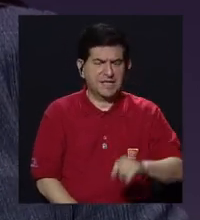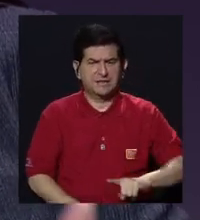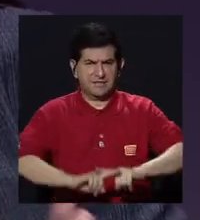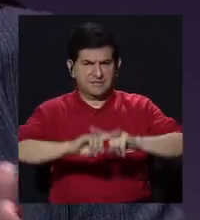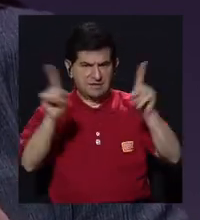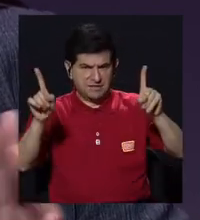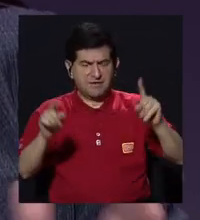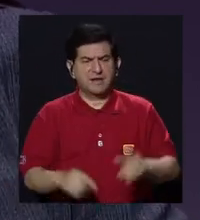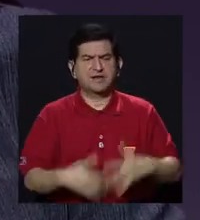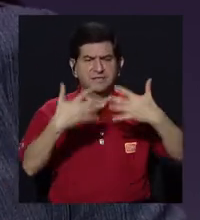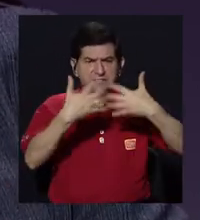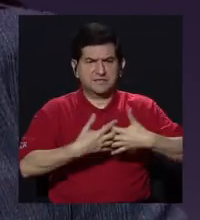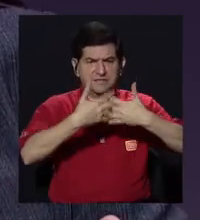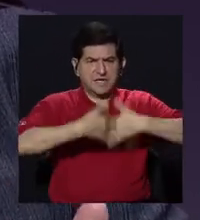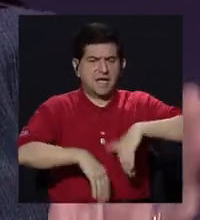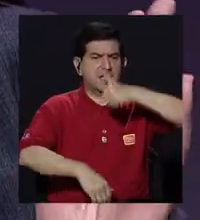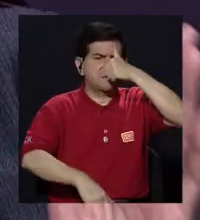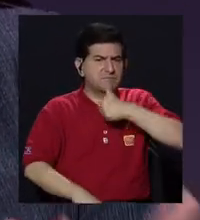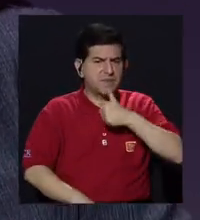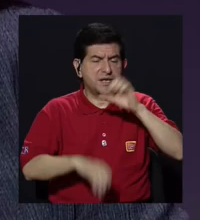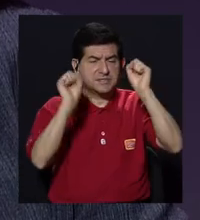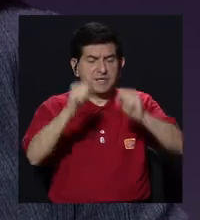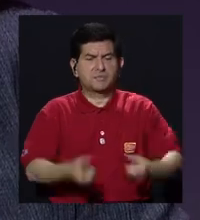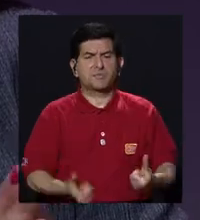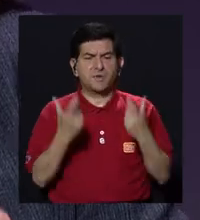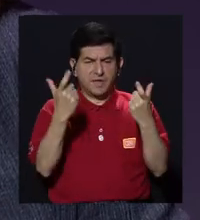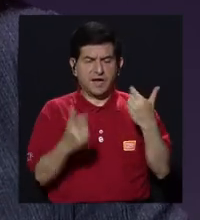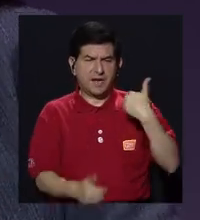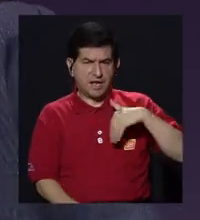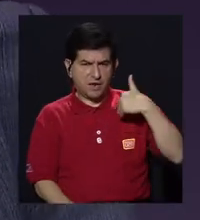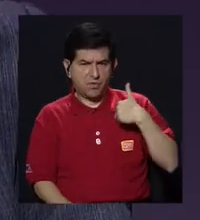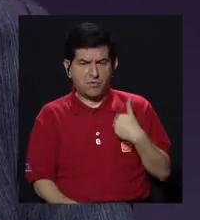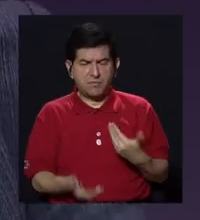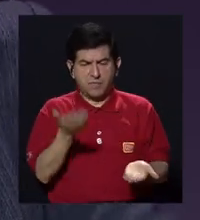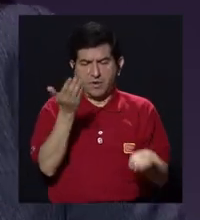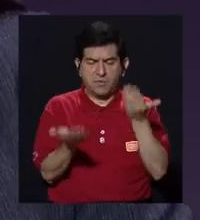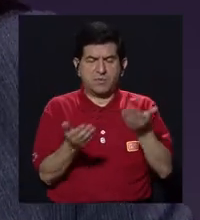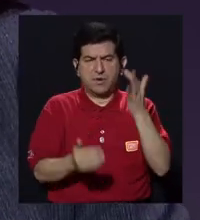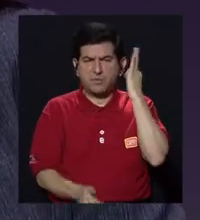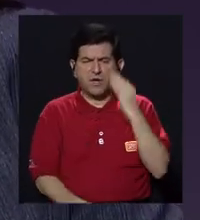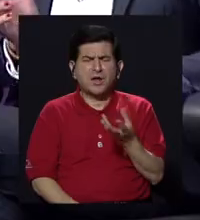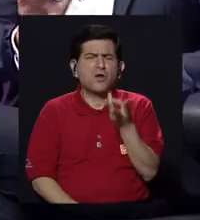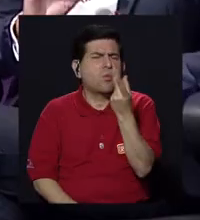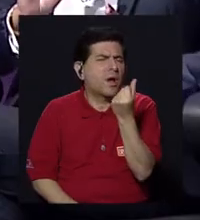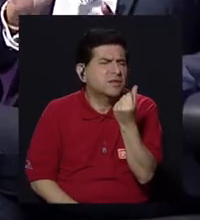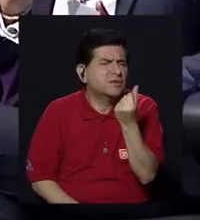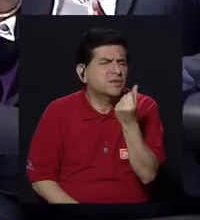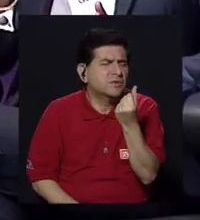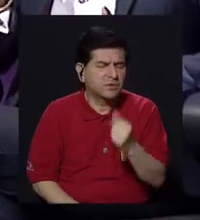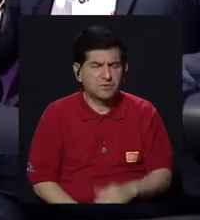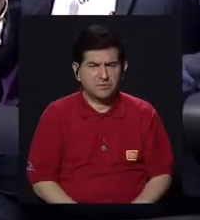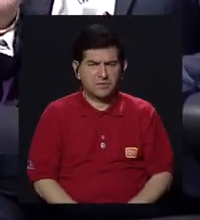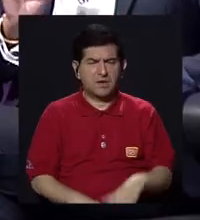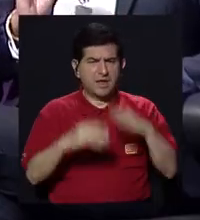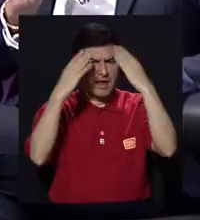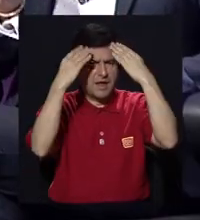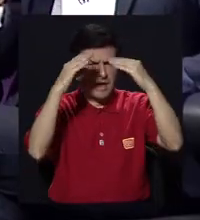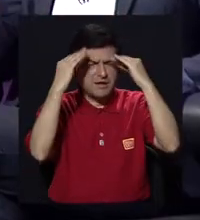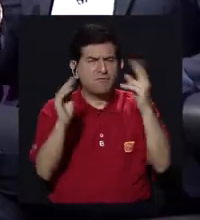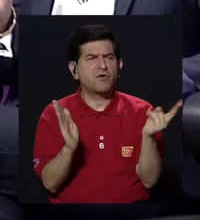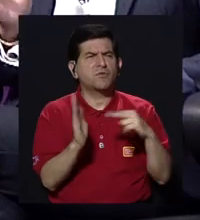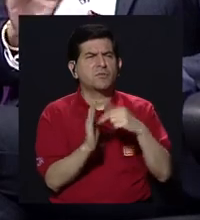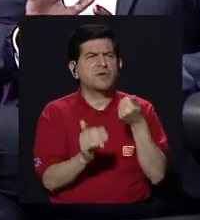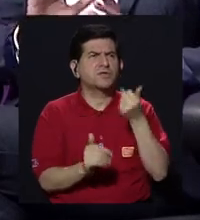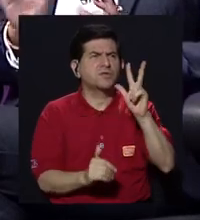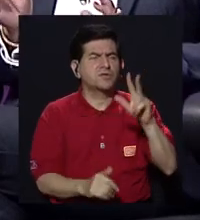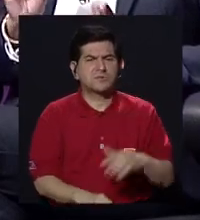27% de diferencia a nivel de la empresa privada entre lo que puede ganar un hombre con respecto a una mujer. ¿Cuánto, perdóname? En un informe que salió en